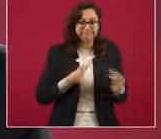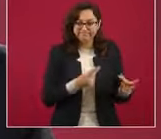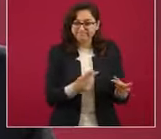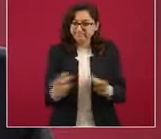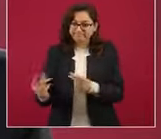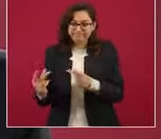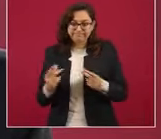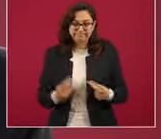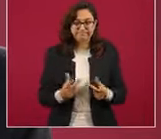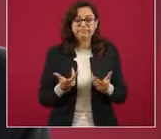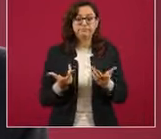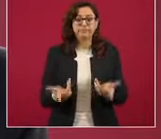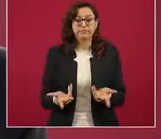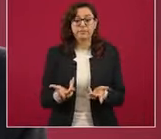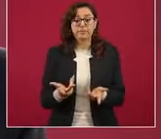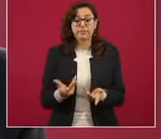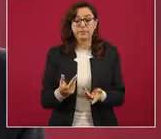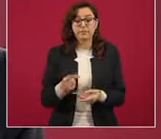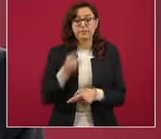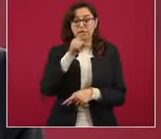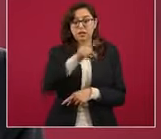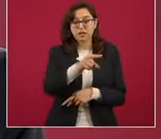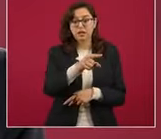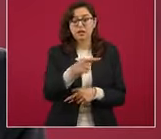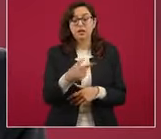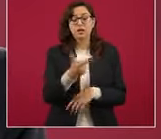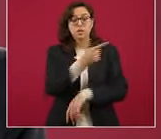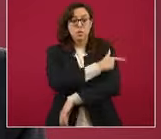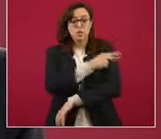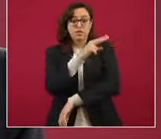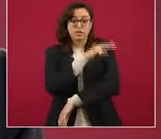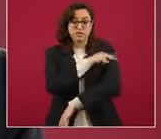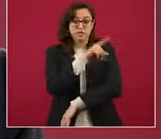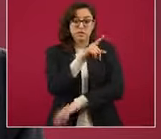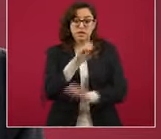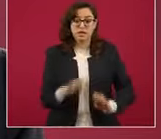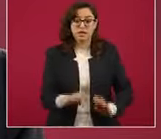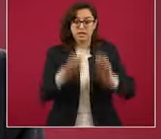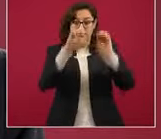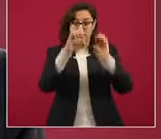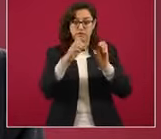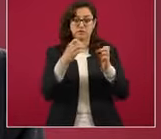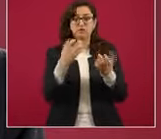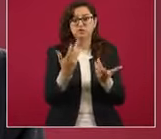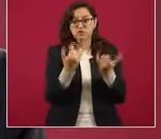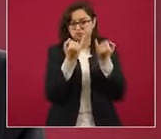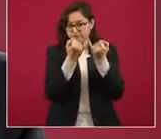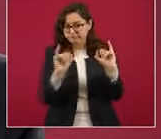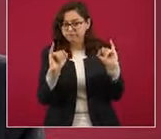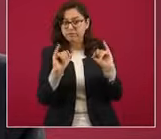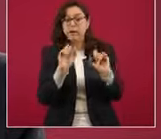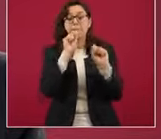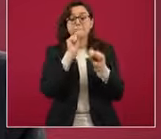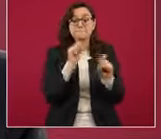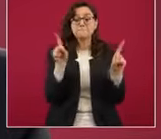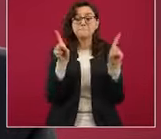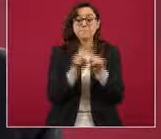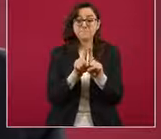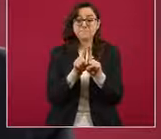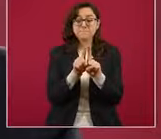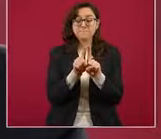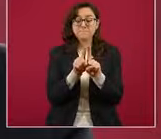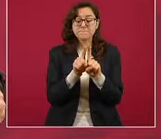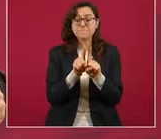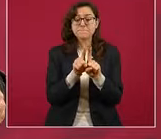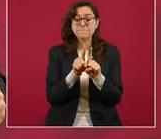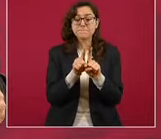inaugurar un nuevo cuartel en Moctezuma, Sonora, y también a